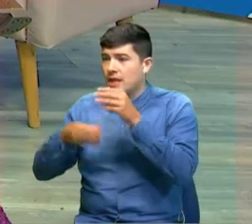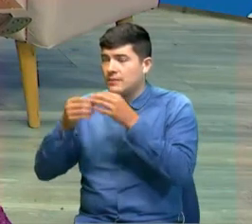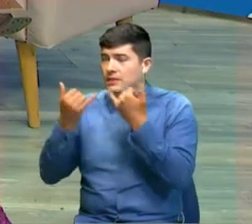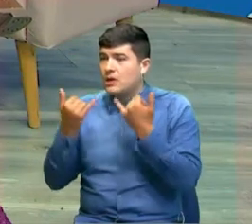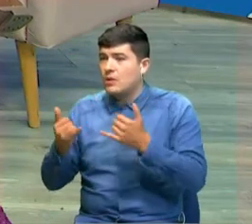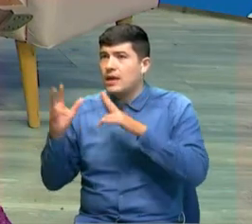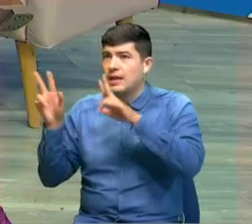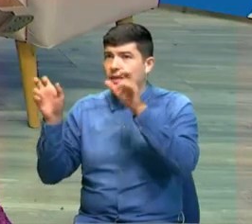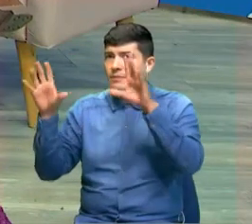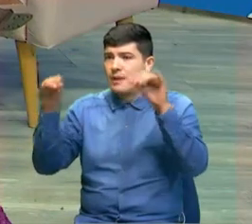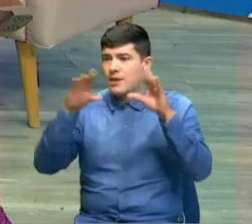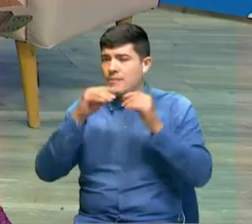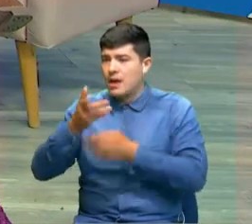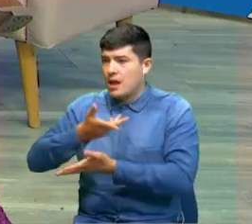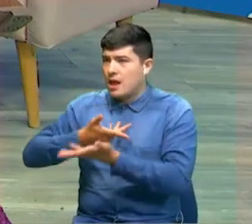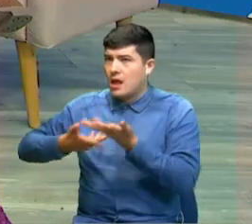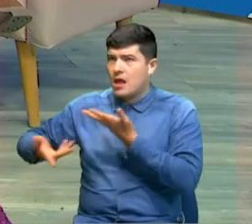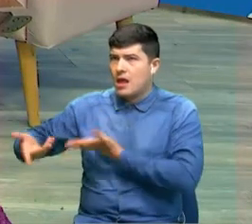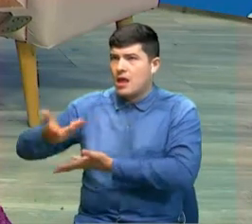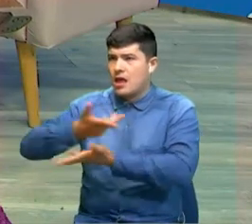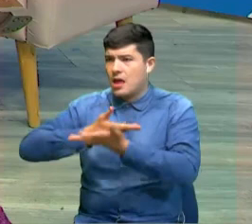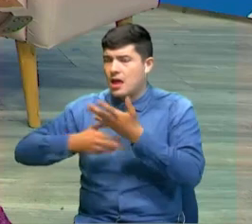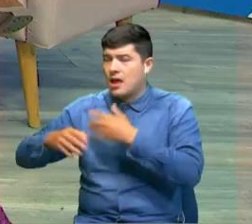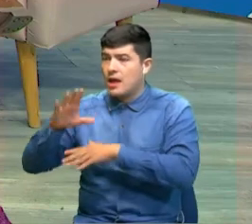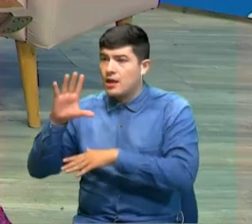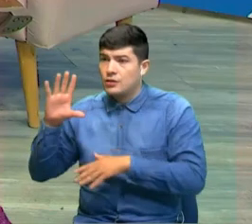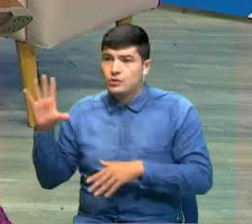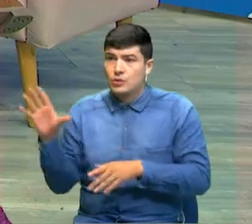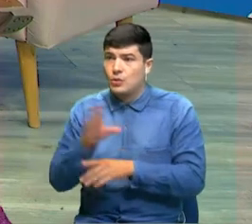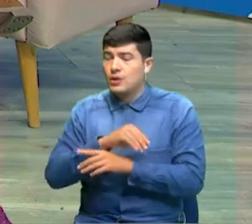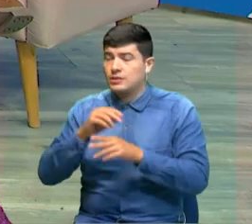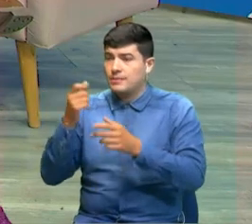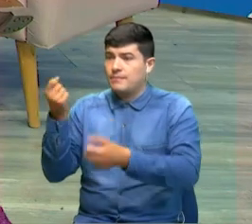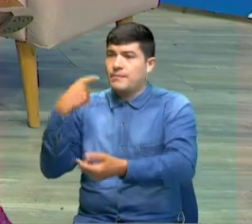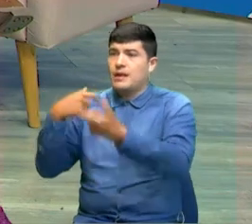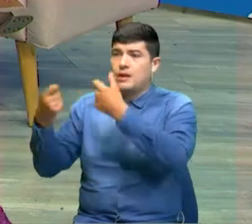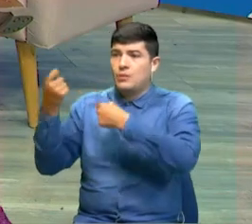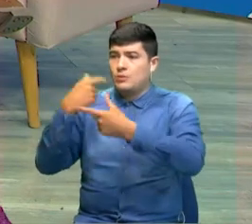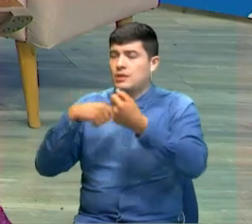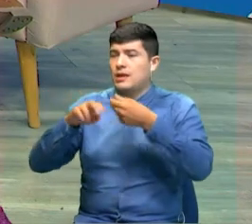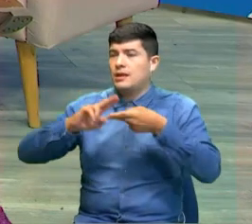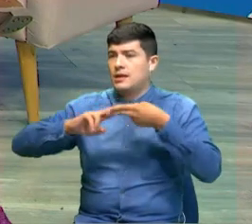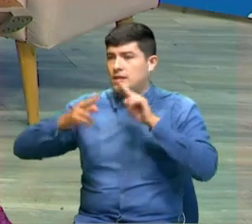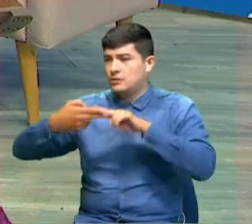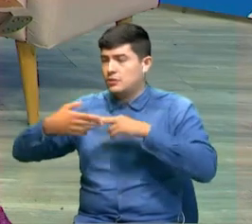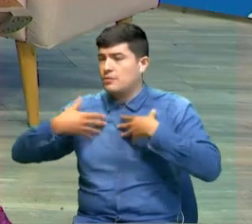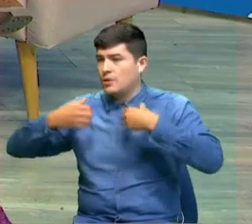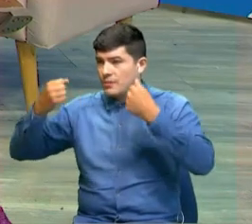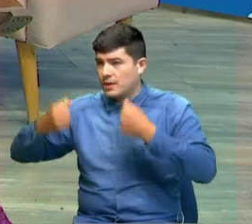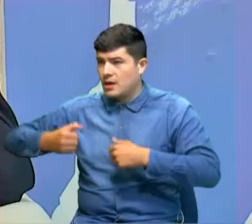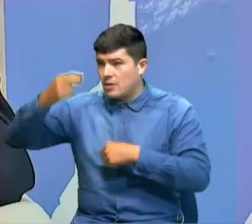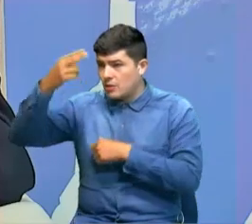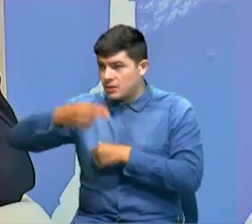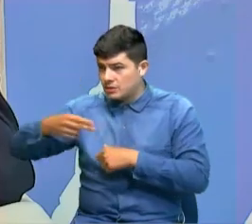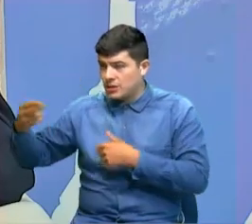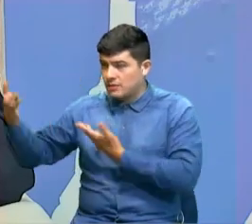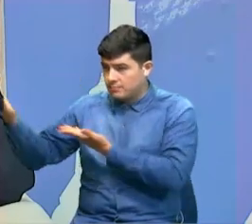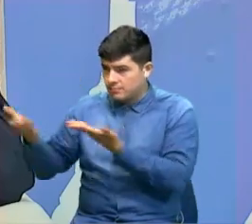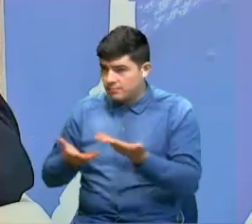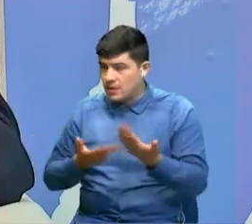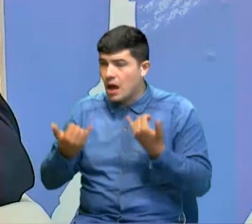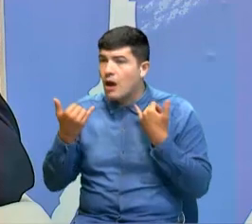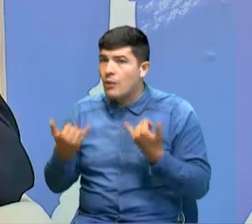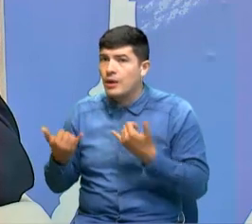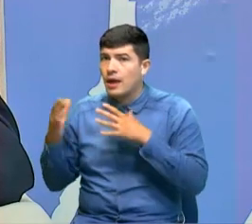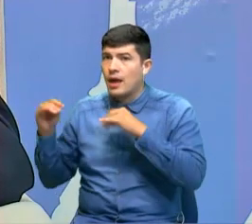temática que vamos a estar tratando el día de hoy, todas las preguntas correspondientes a propiedad horizontal son bienvenidas. Pues vamos